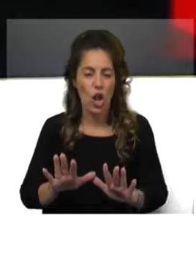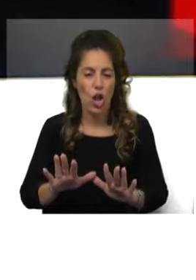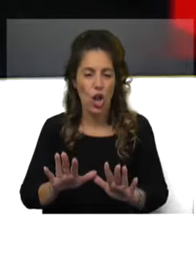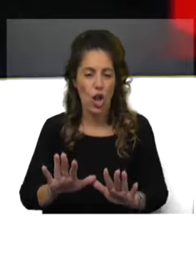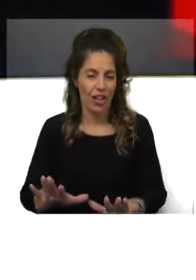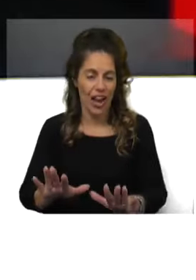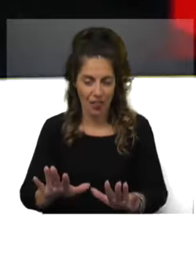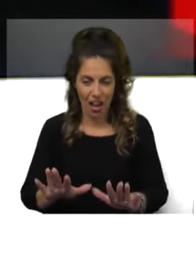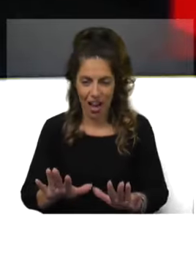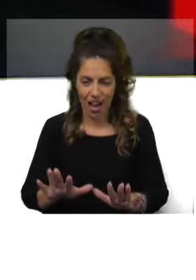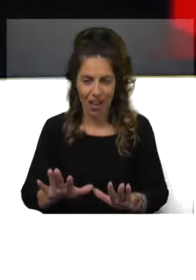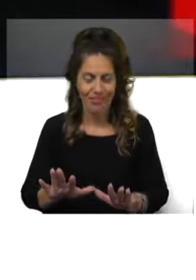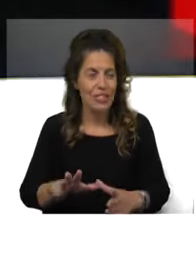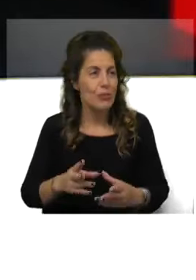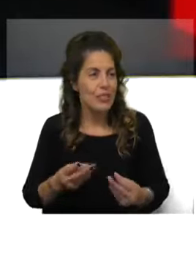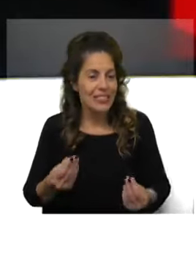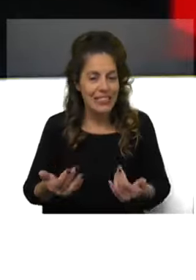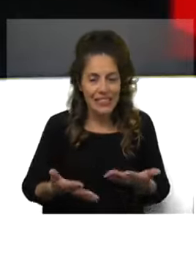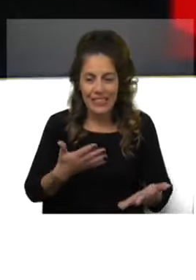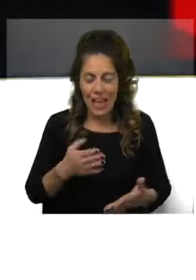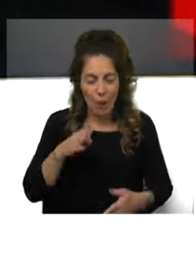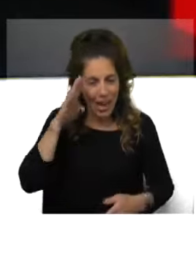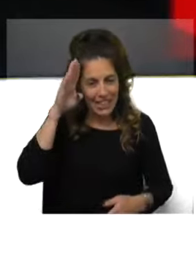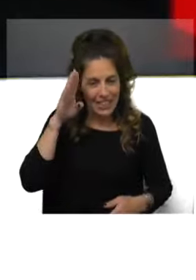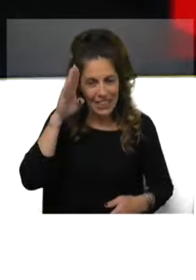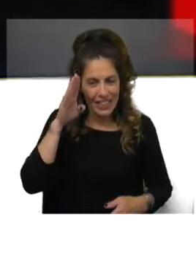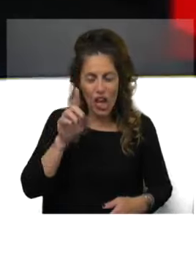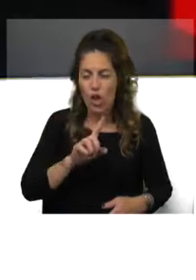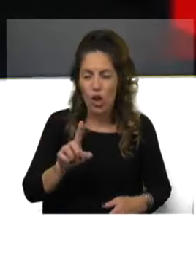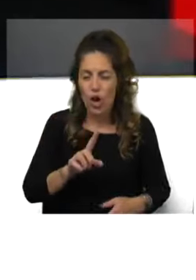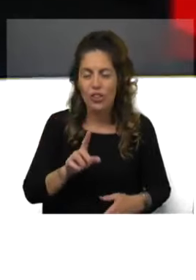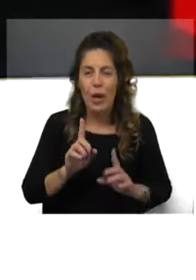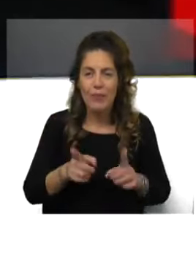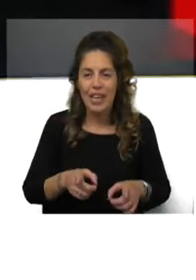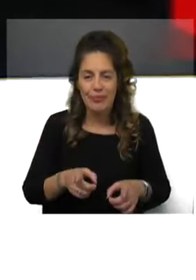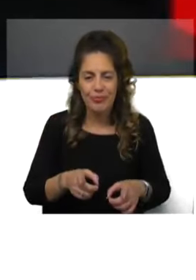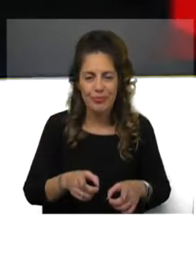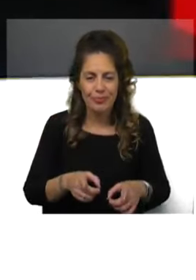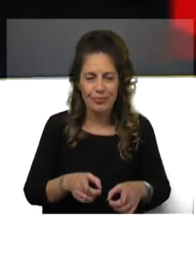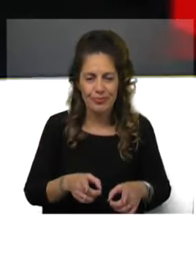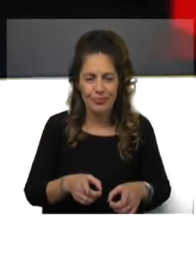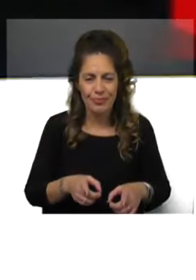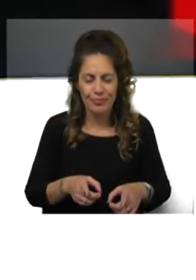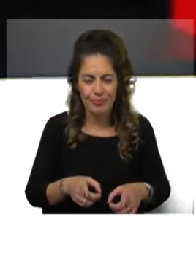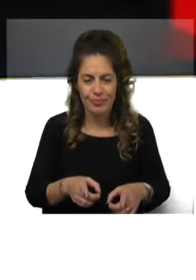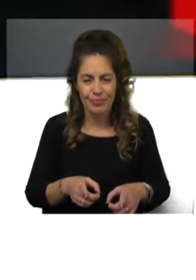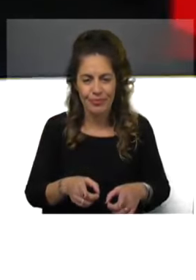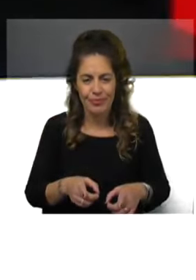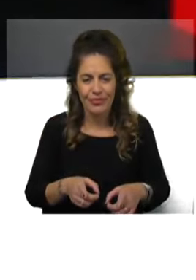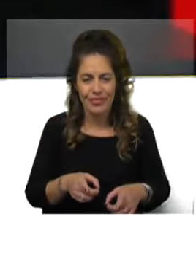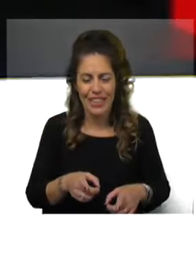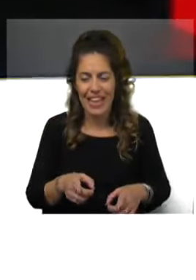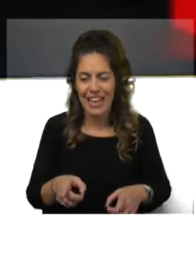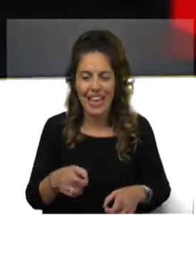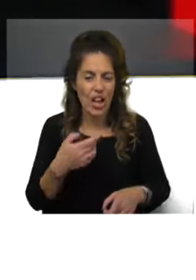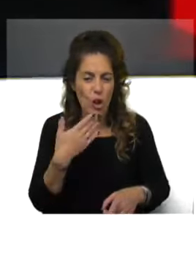sigue dejando con sin Sabores a a manini sino que eh digamos lo entendía como